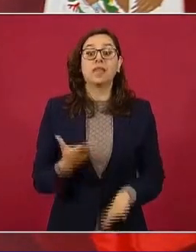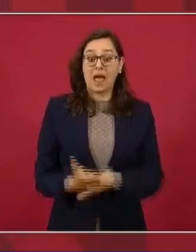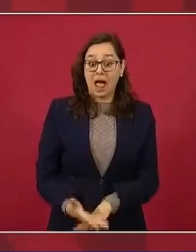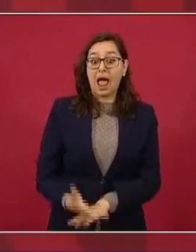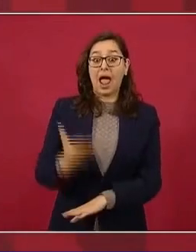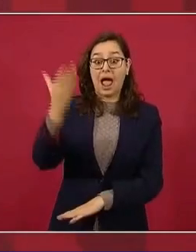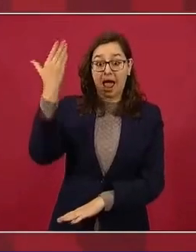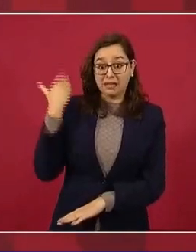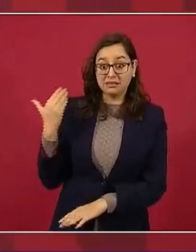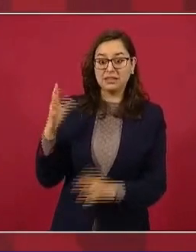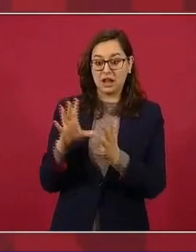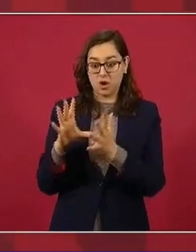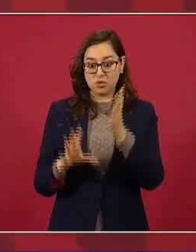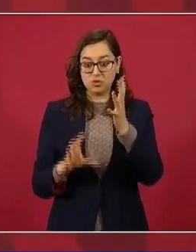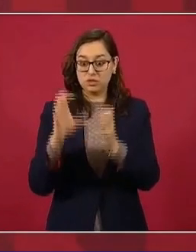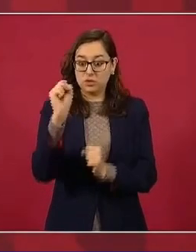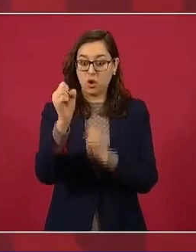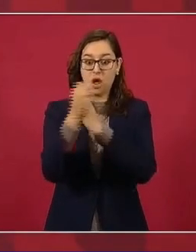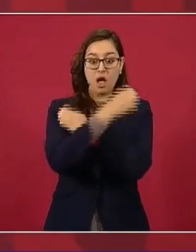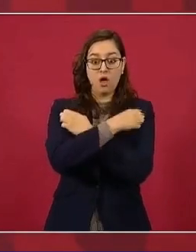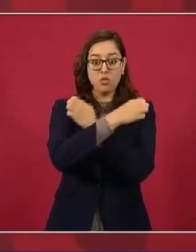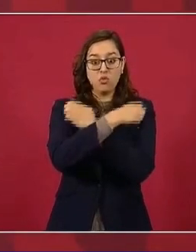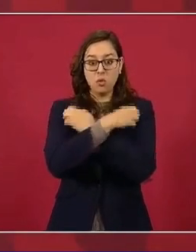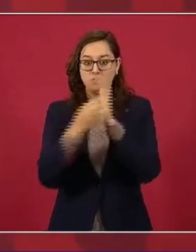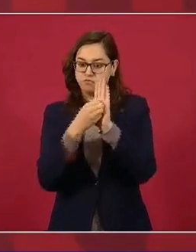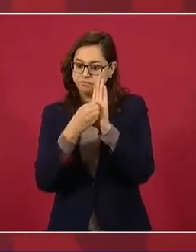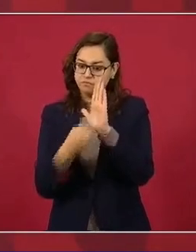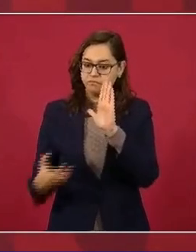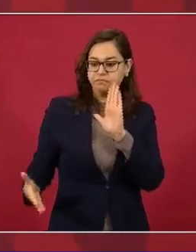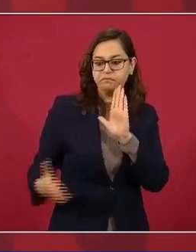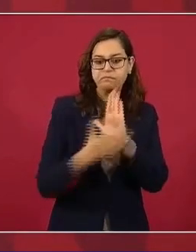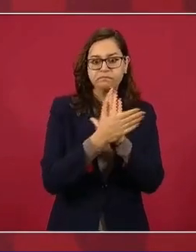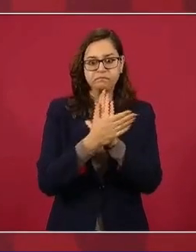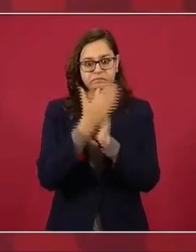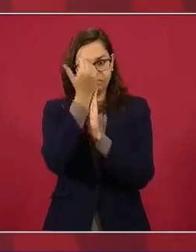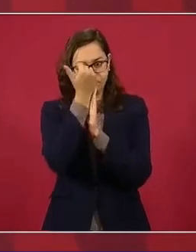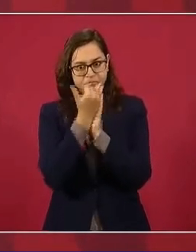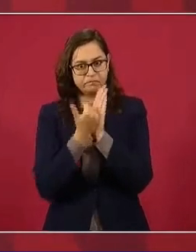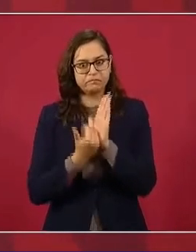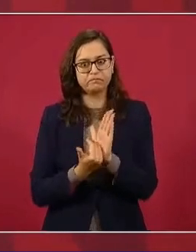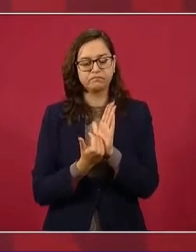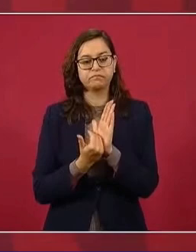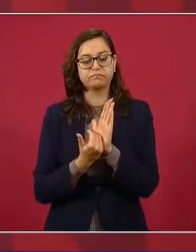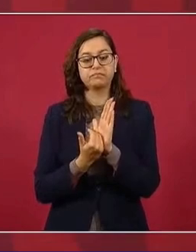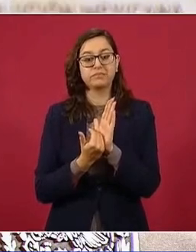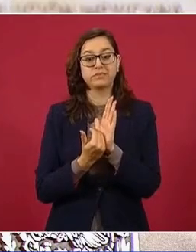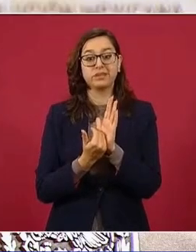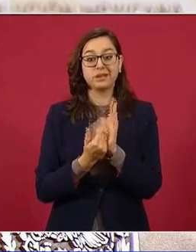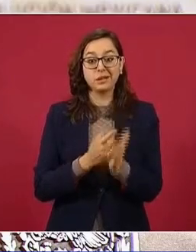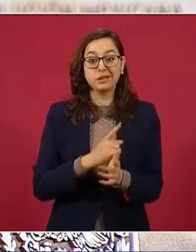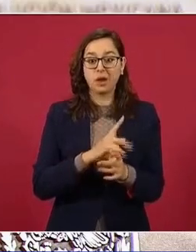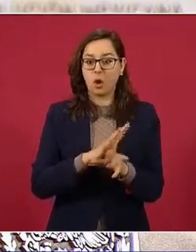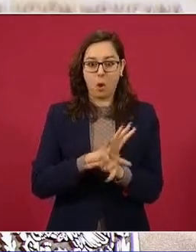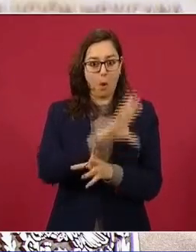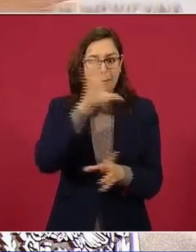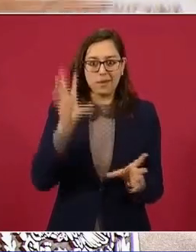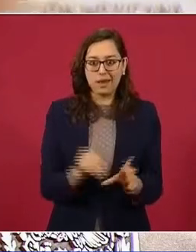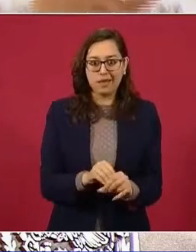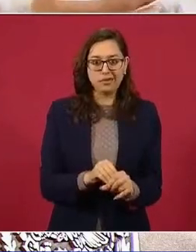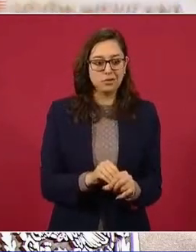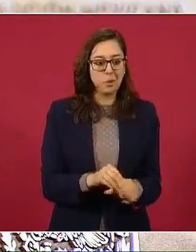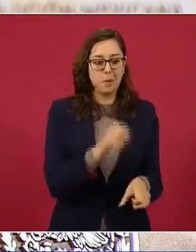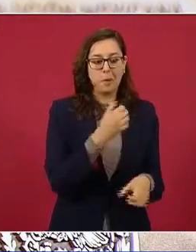establecido en la Constitución y lo limitaron solo a la educación básica y dejaron